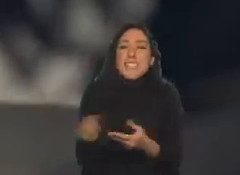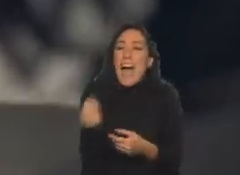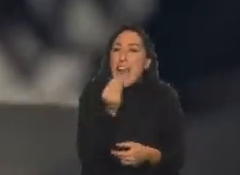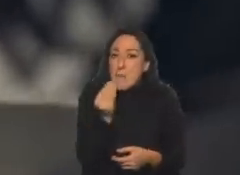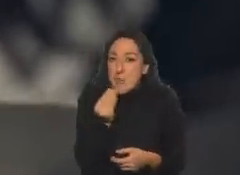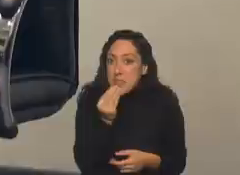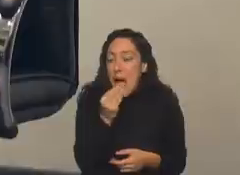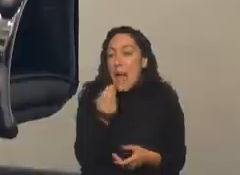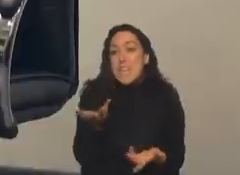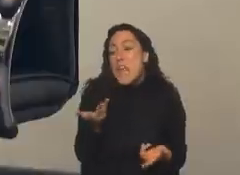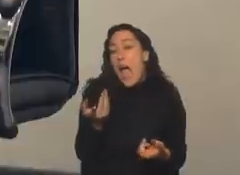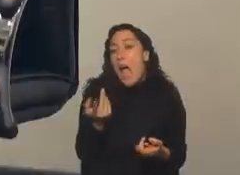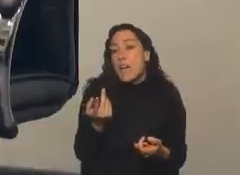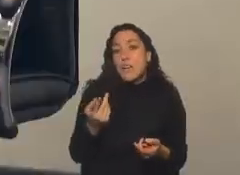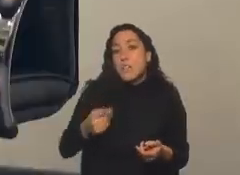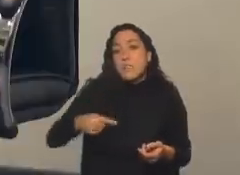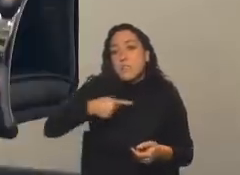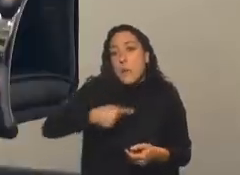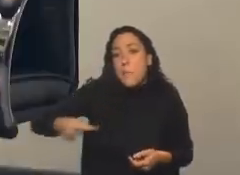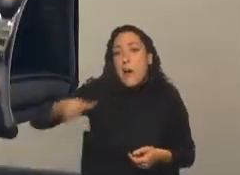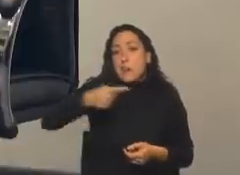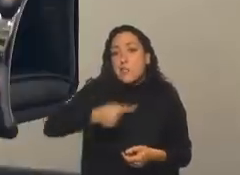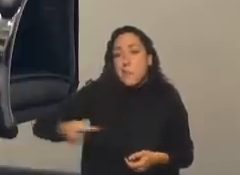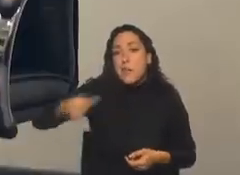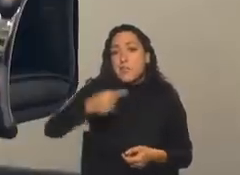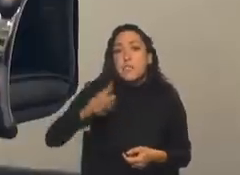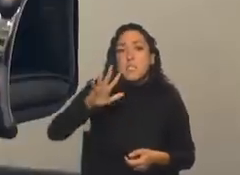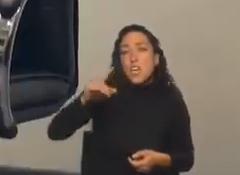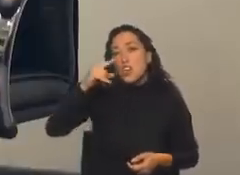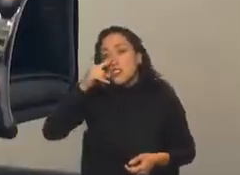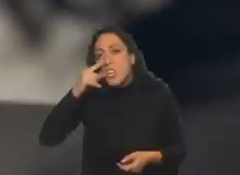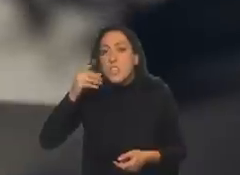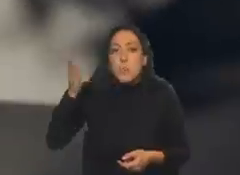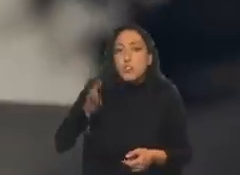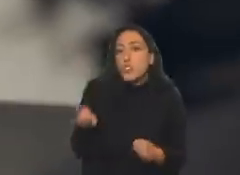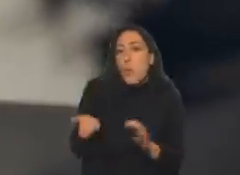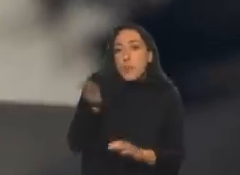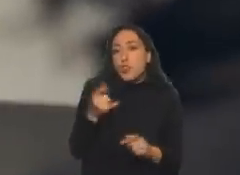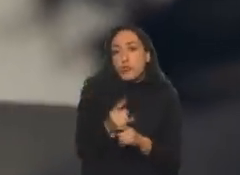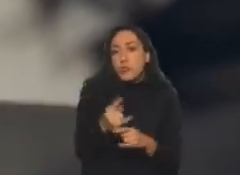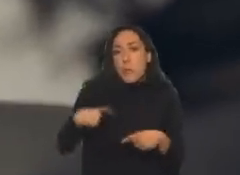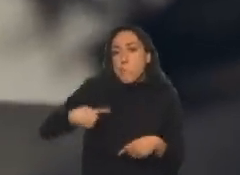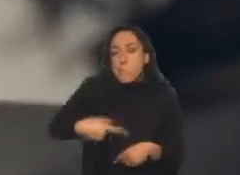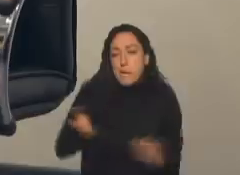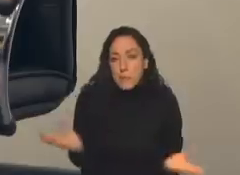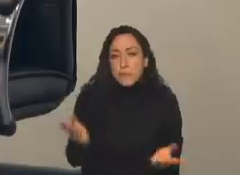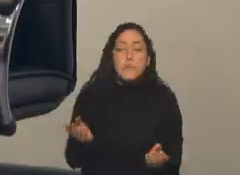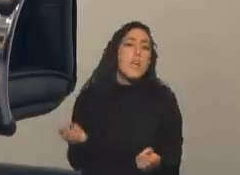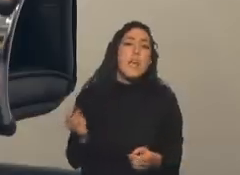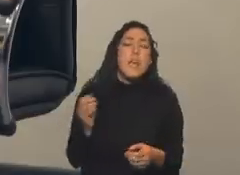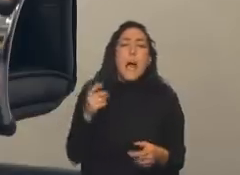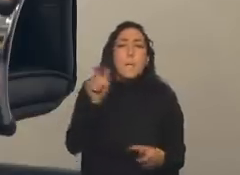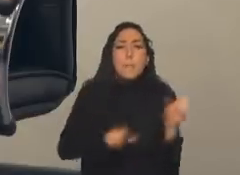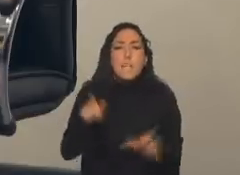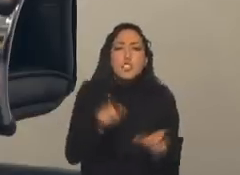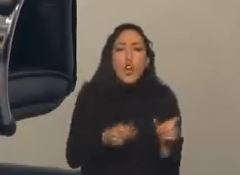alimentaria, todas las semanas recibimos con un 5, 6%, 7% de aumento. ¿Y hubo cambios en el consumo de la gente a